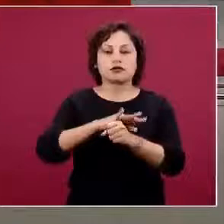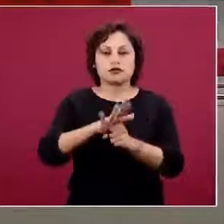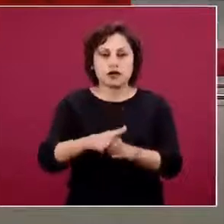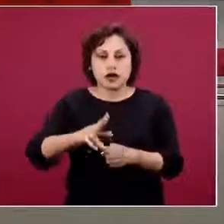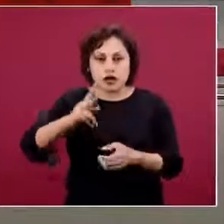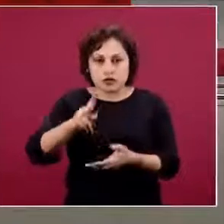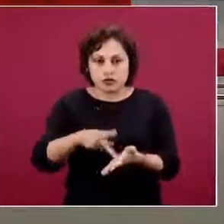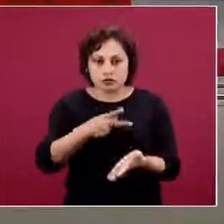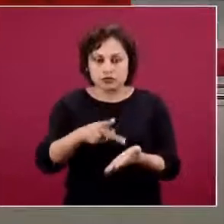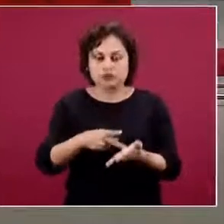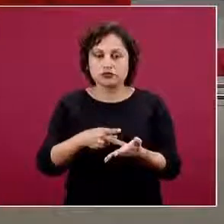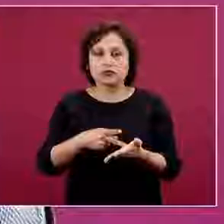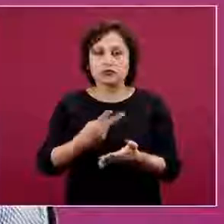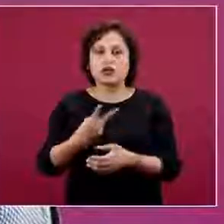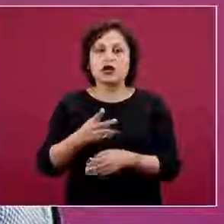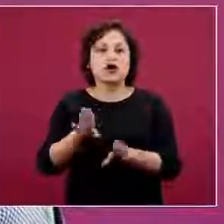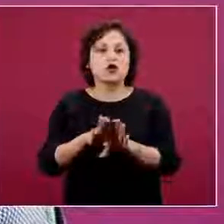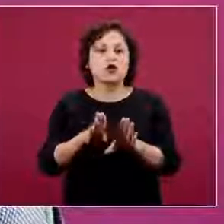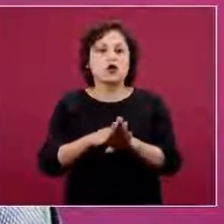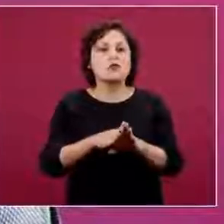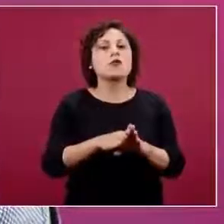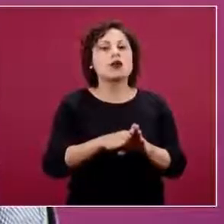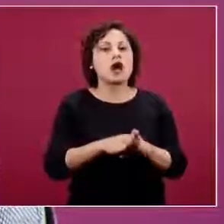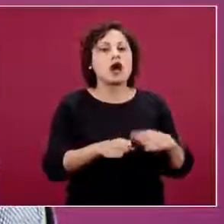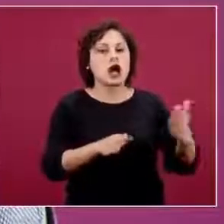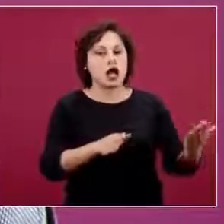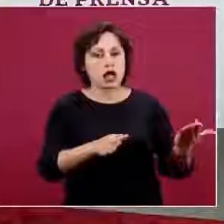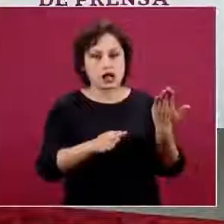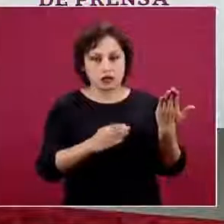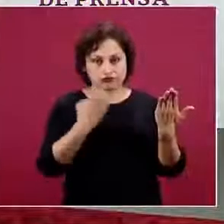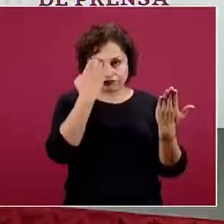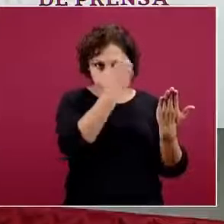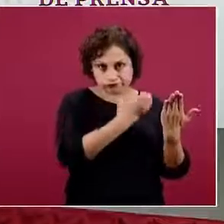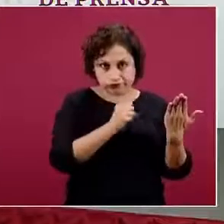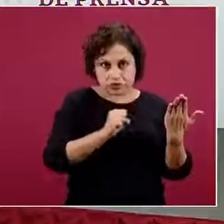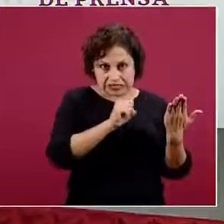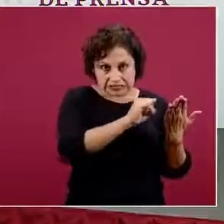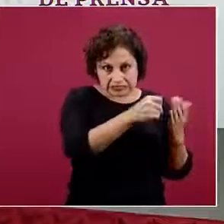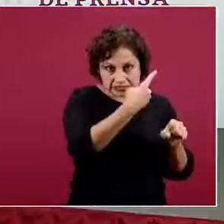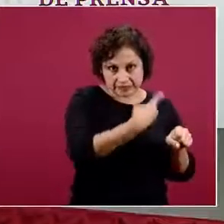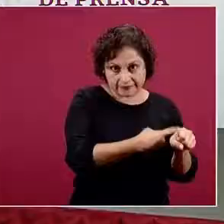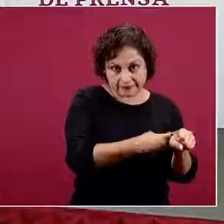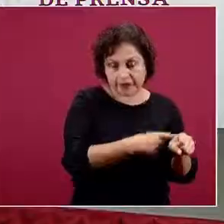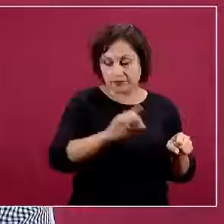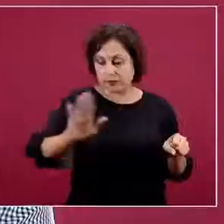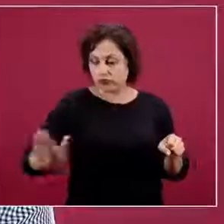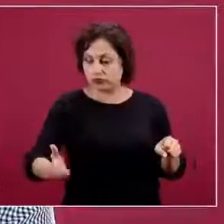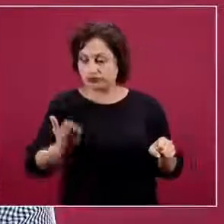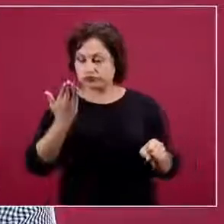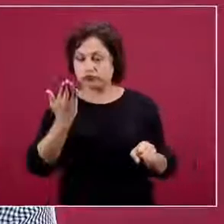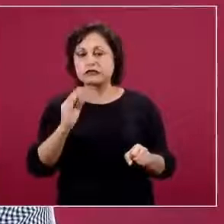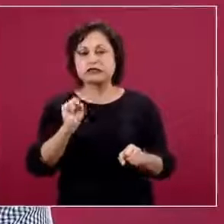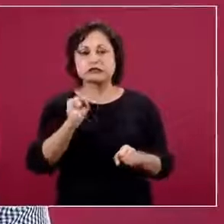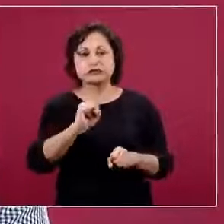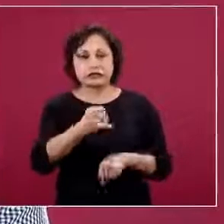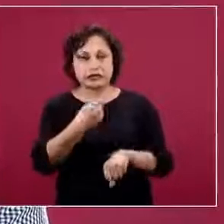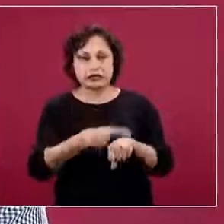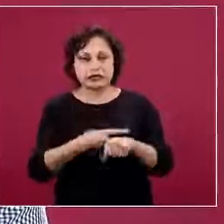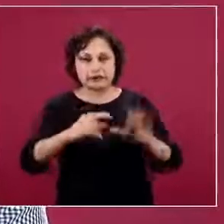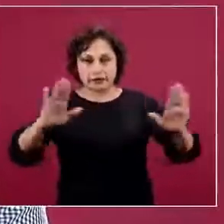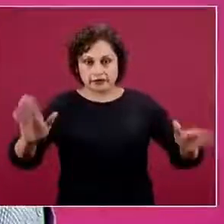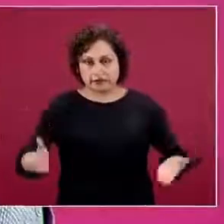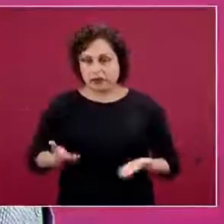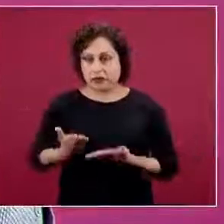a secuenciación genética los 2 resultados, el primero y el segundo, y producto de la